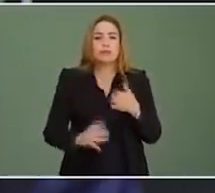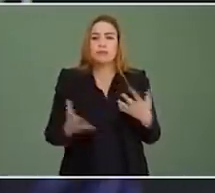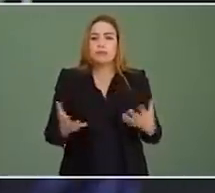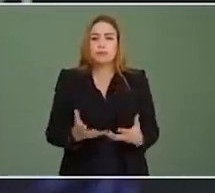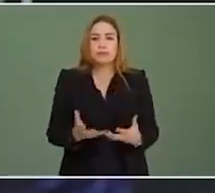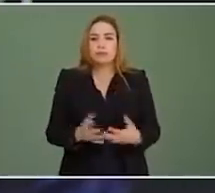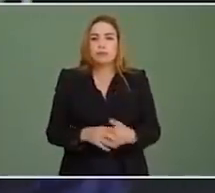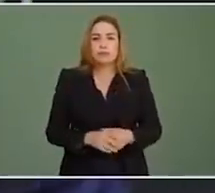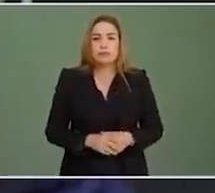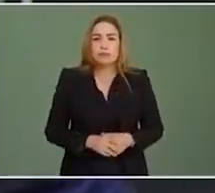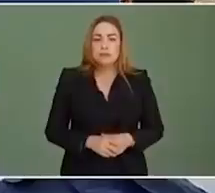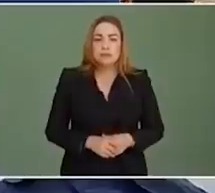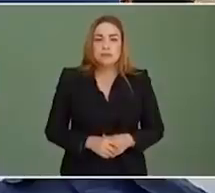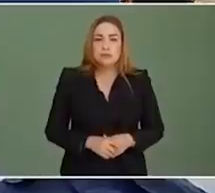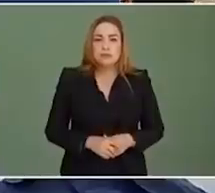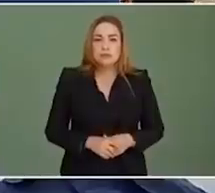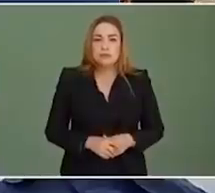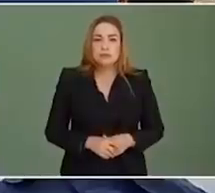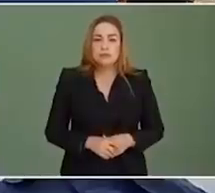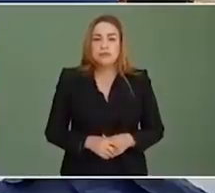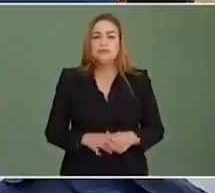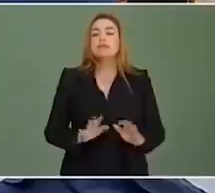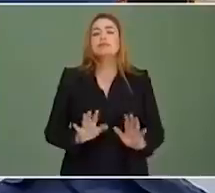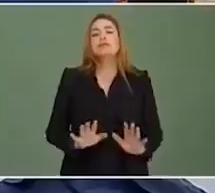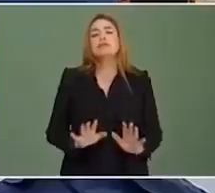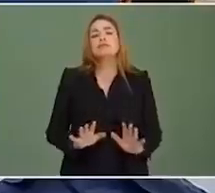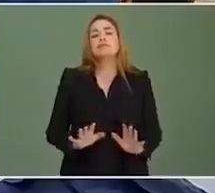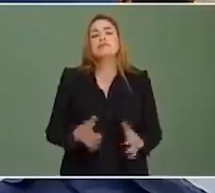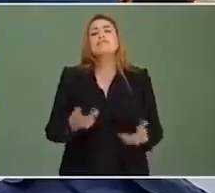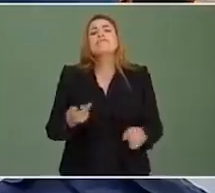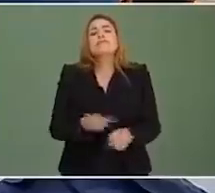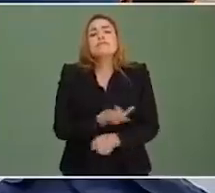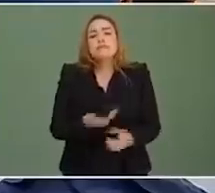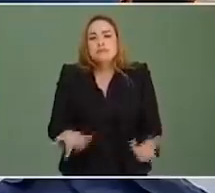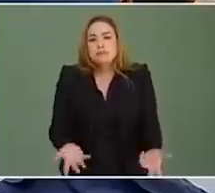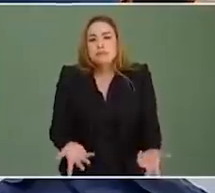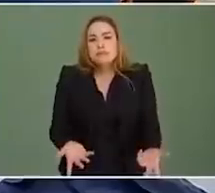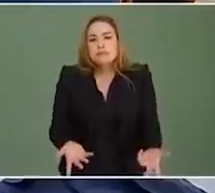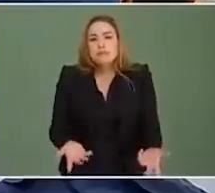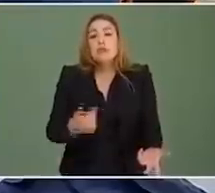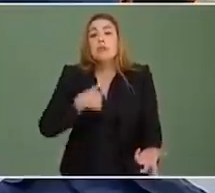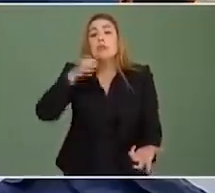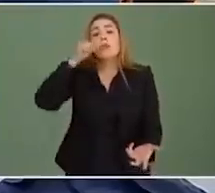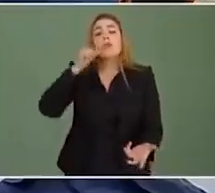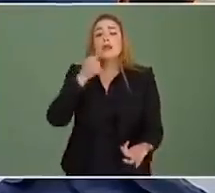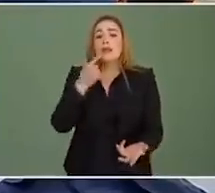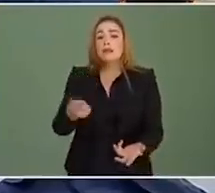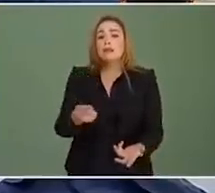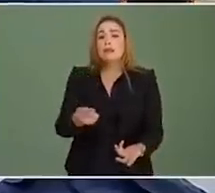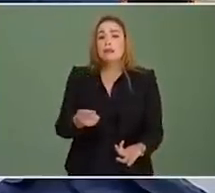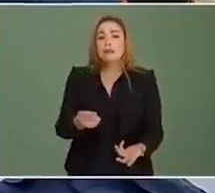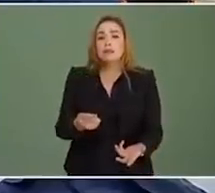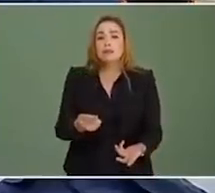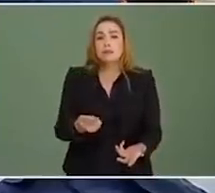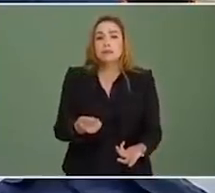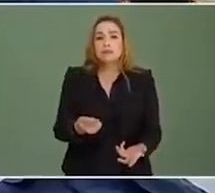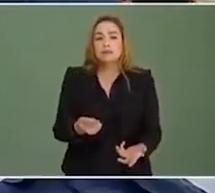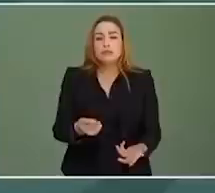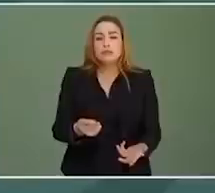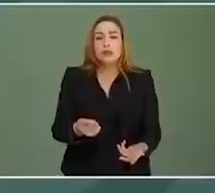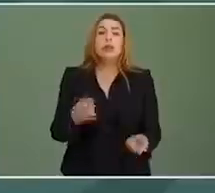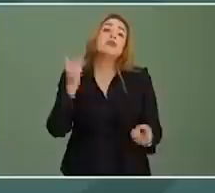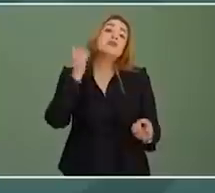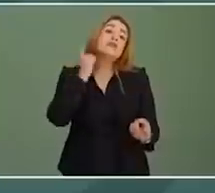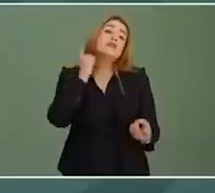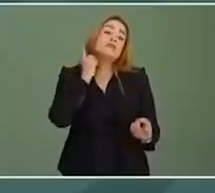entonces qué está pasando ayer lo dije los diputados del